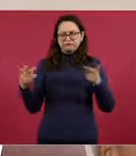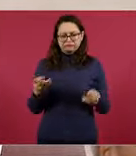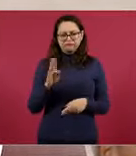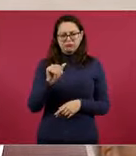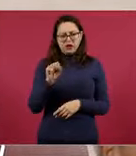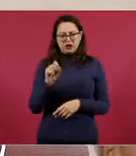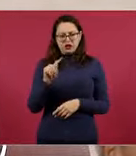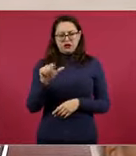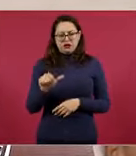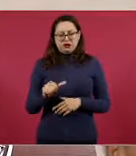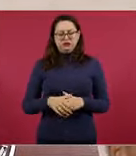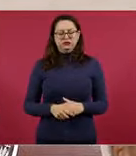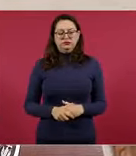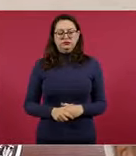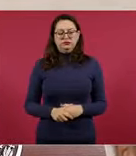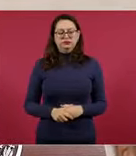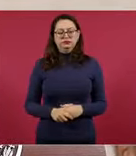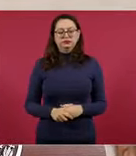la Ciudad de México.